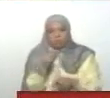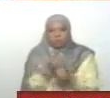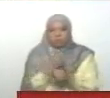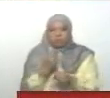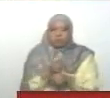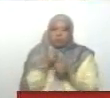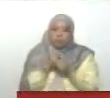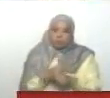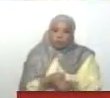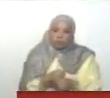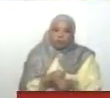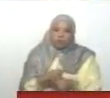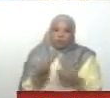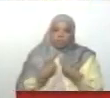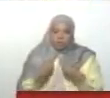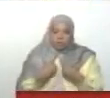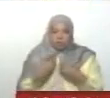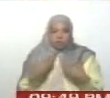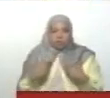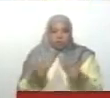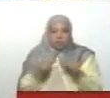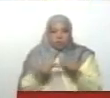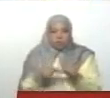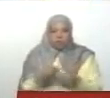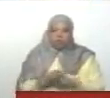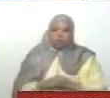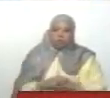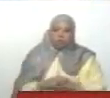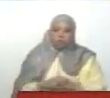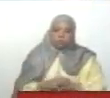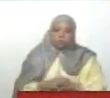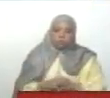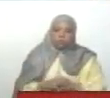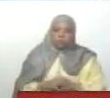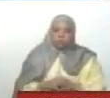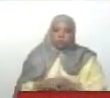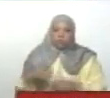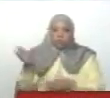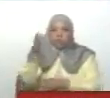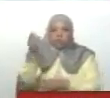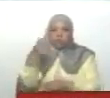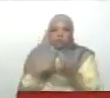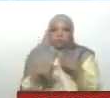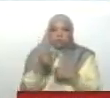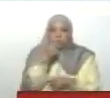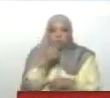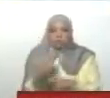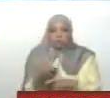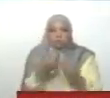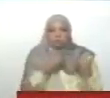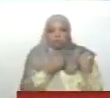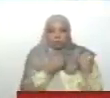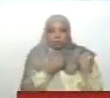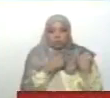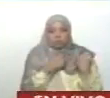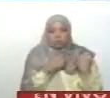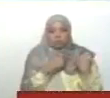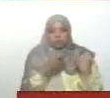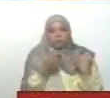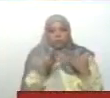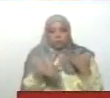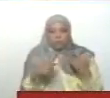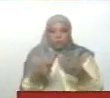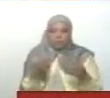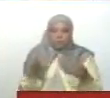y espero tener vida y salud para continuar acá. Correcto, y llevar la bandera del canto. Bueno, Lourdes, ¿qué le